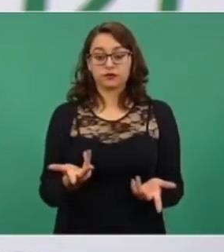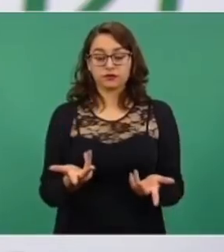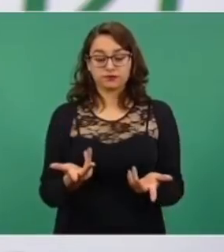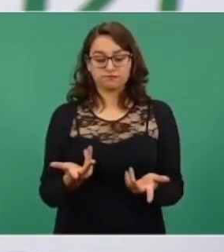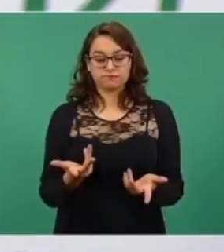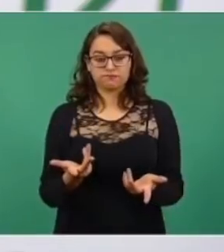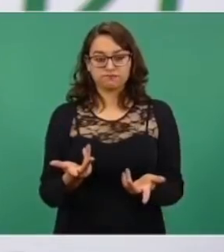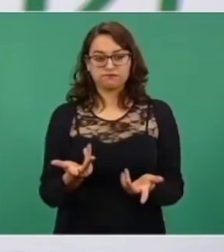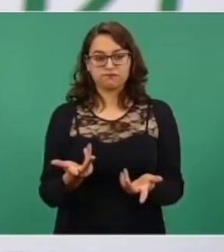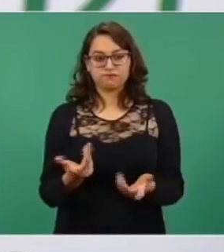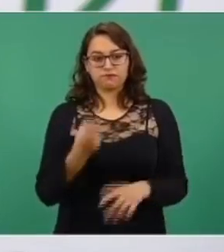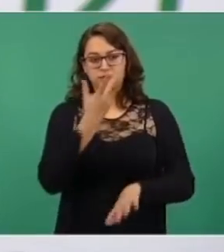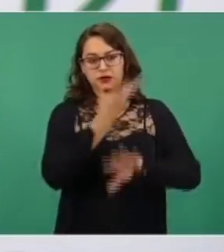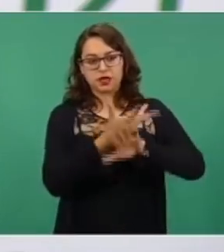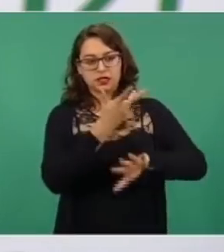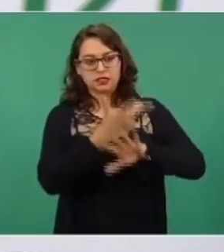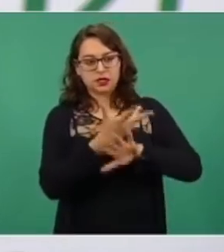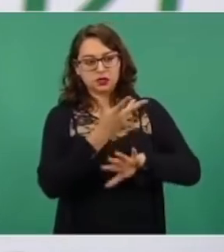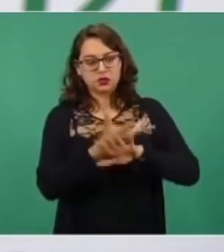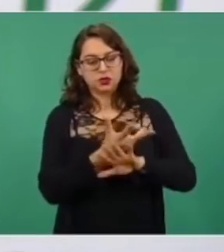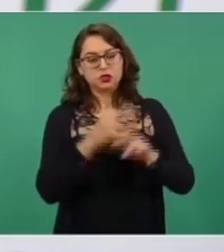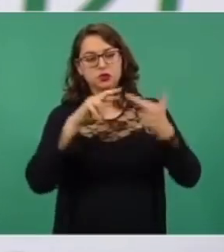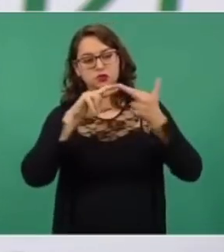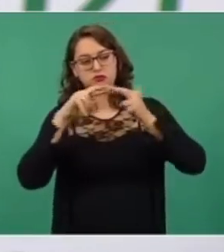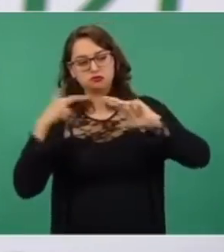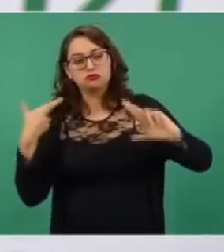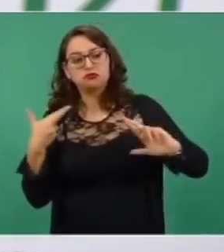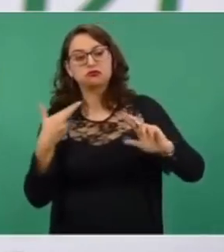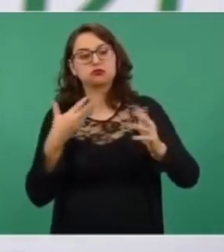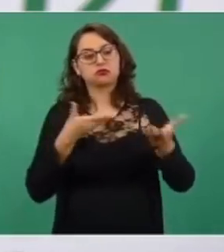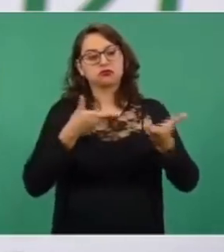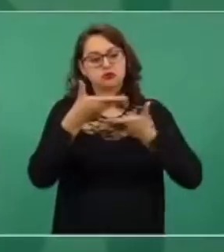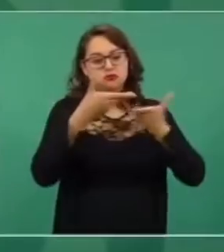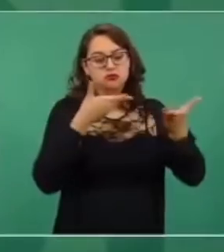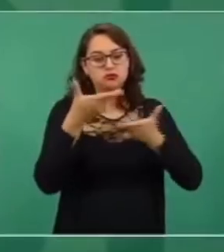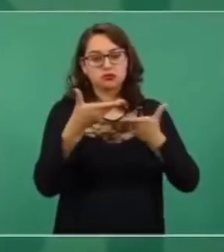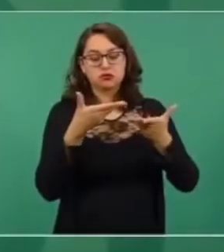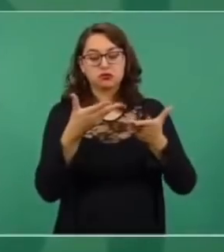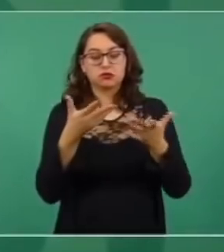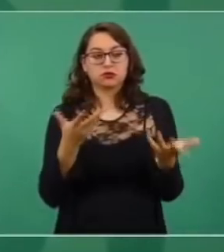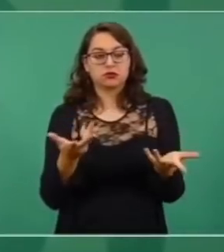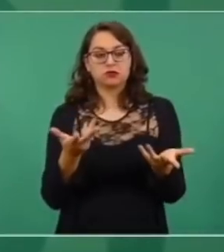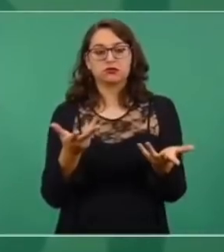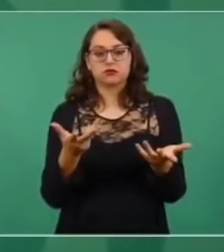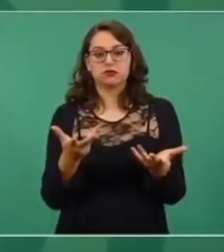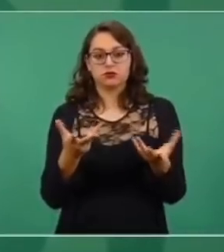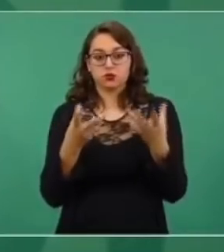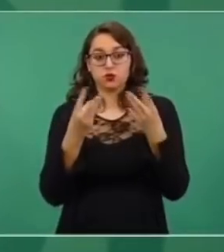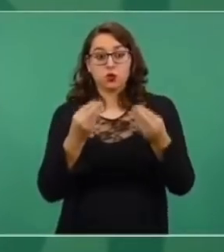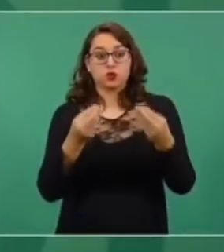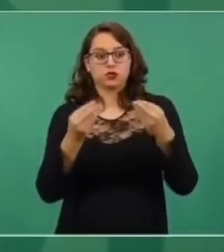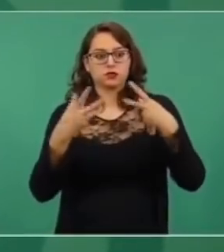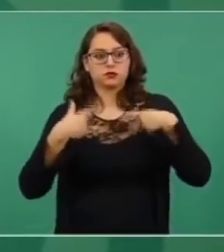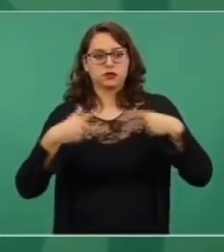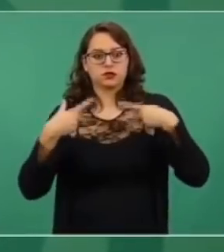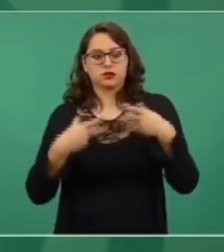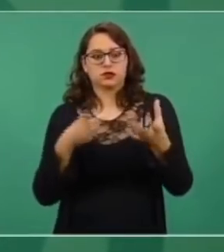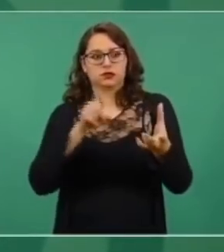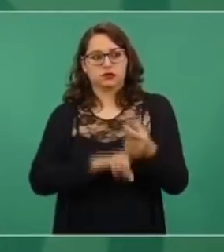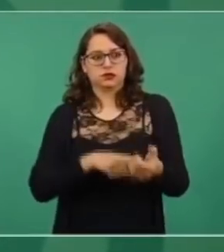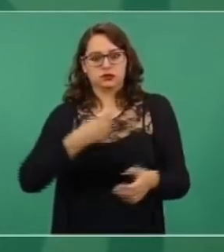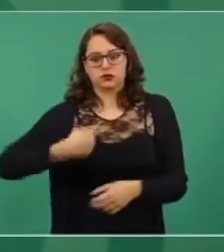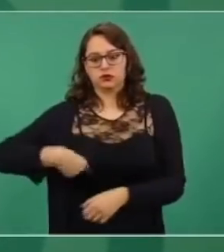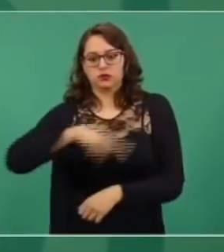con los Estados Unidos en estas materias, que son las que tienen que ver con millones de personas, que son nuestras prioridades,